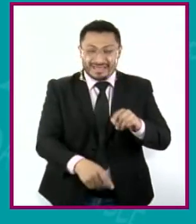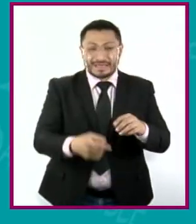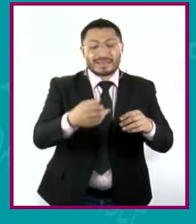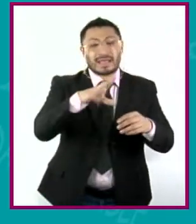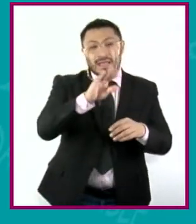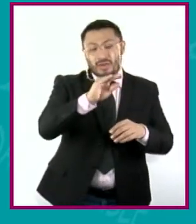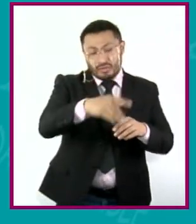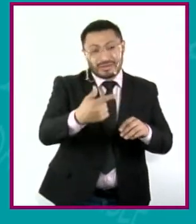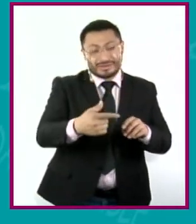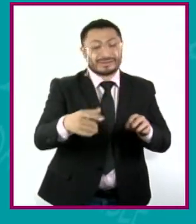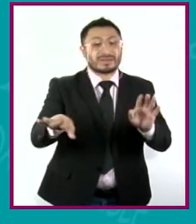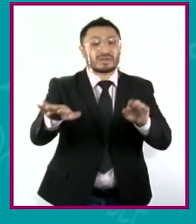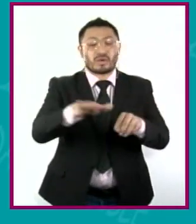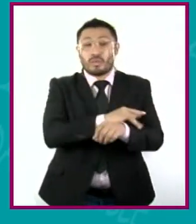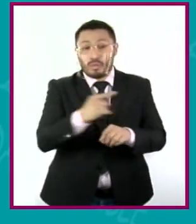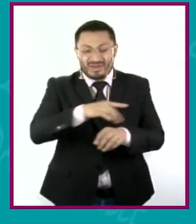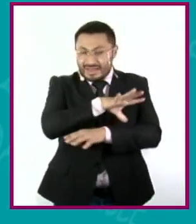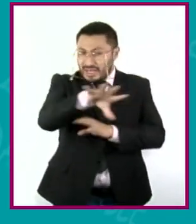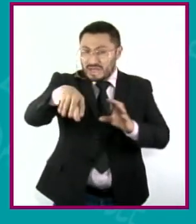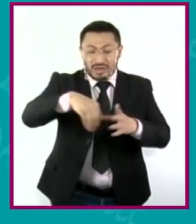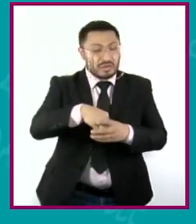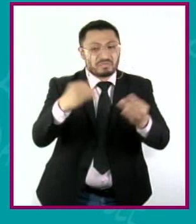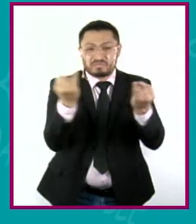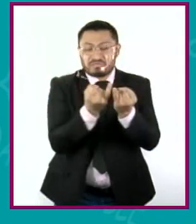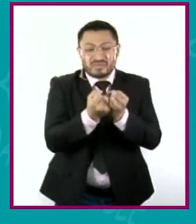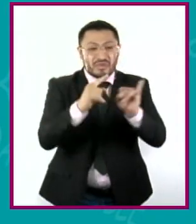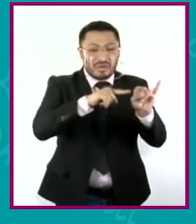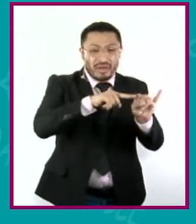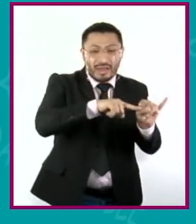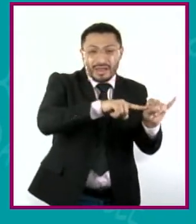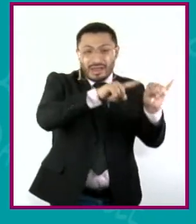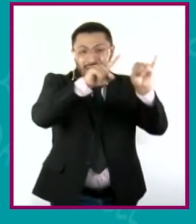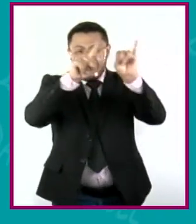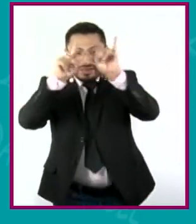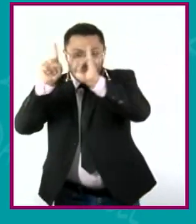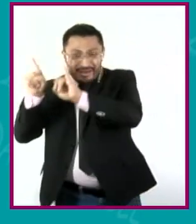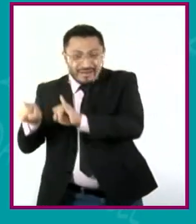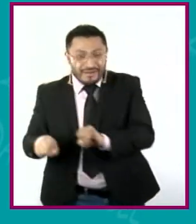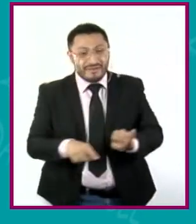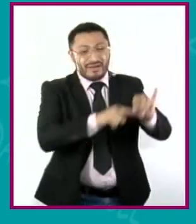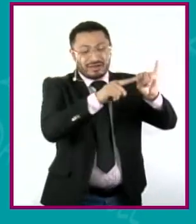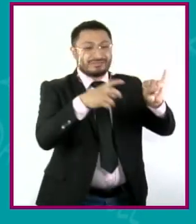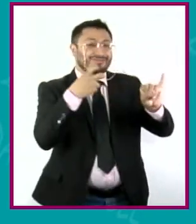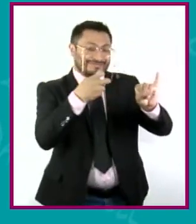90 grados, porque todo vuelve a quedar en su posición original.